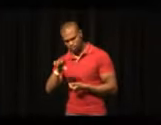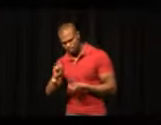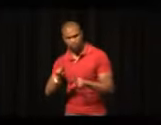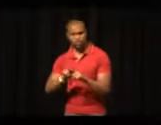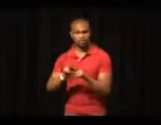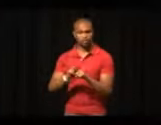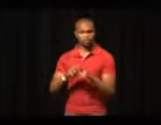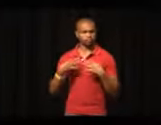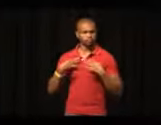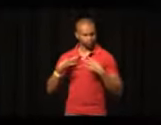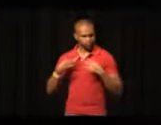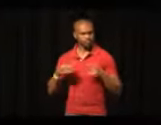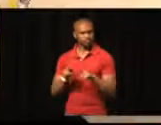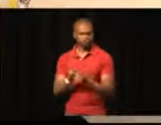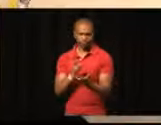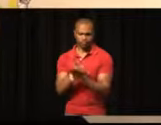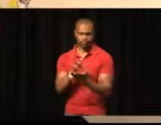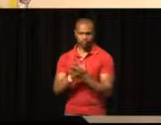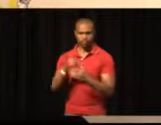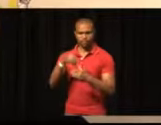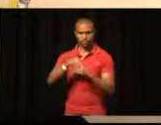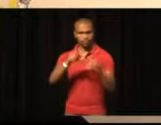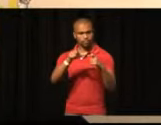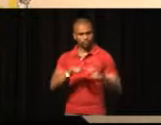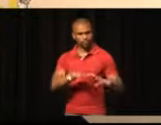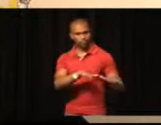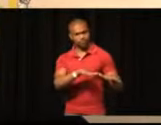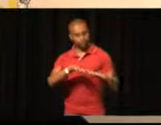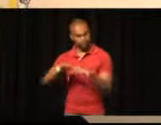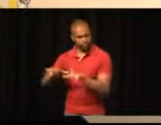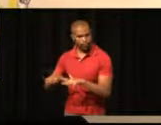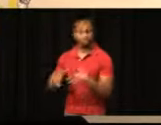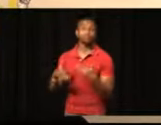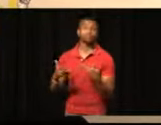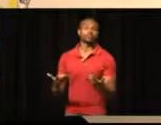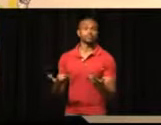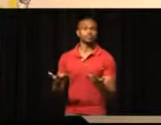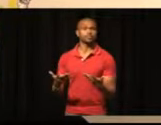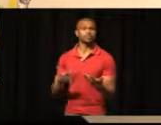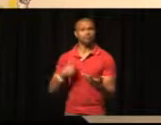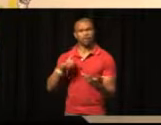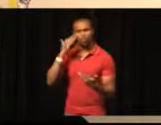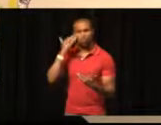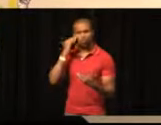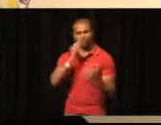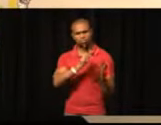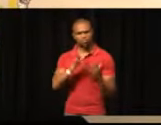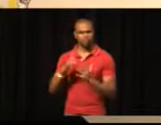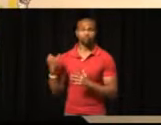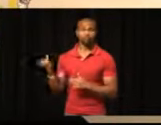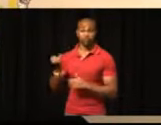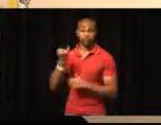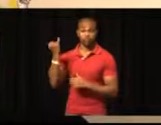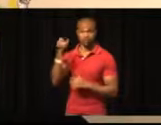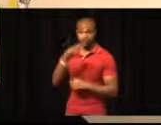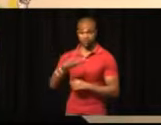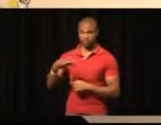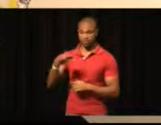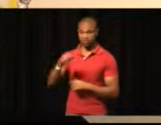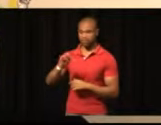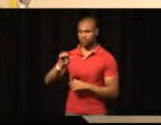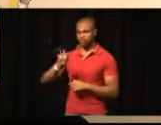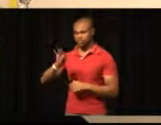además de los voluntarios que continúan en las comunidades y fueron movilizados. Entonces, entiendo que esa valoración del